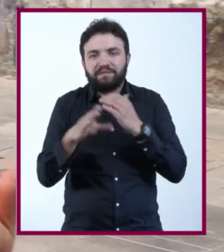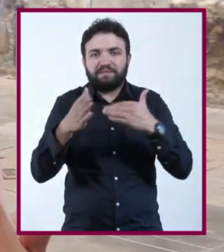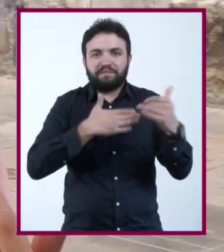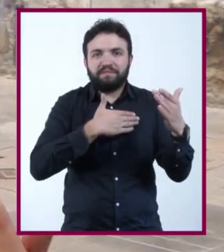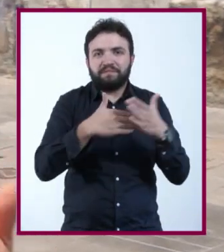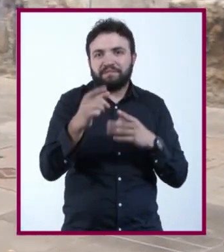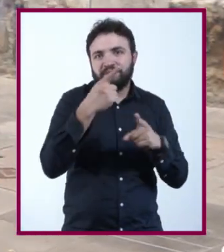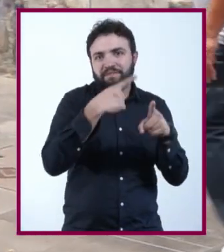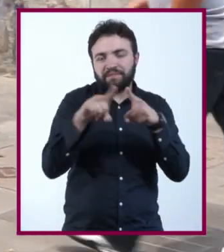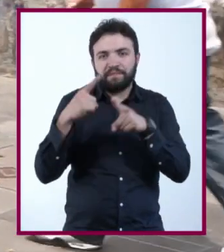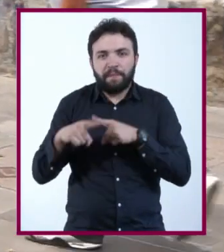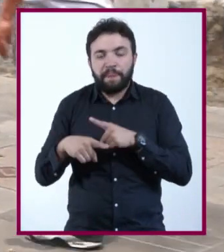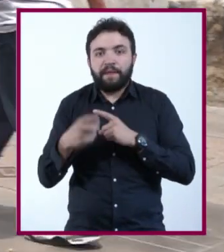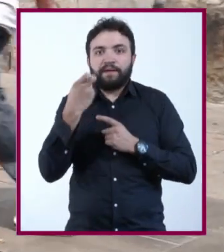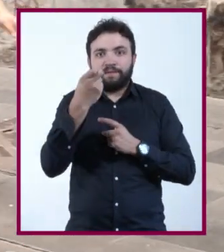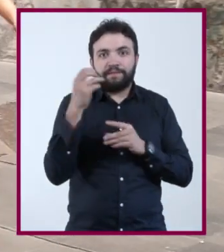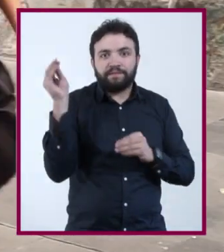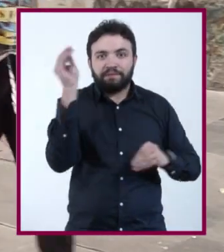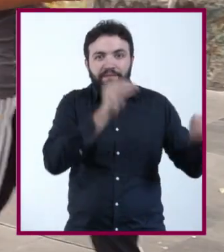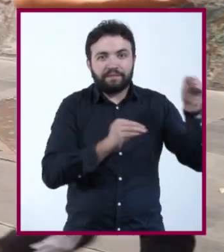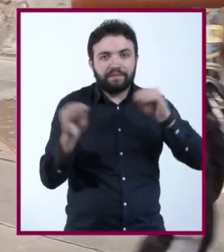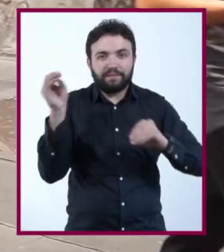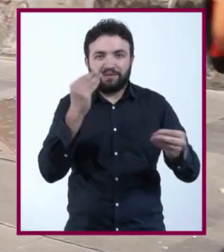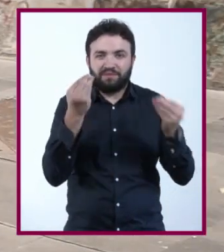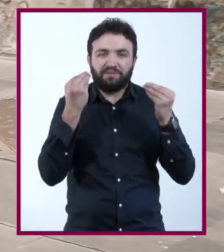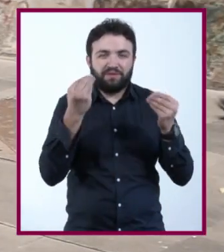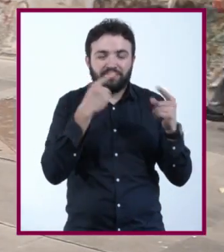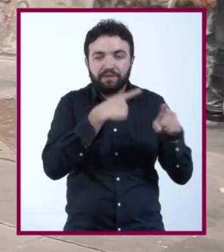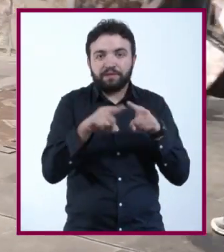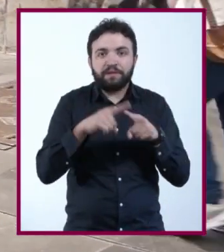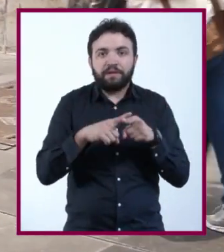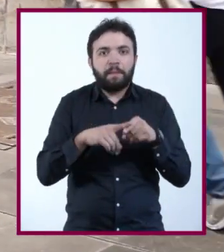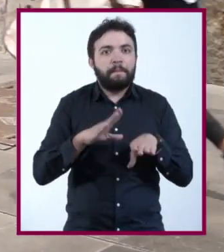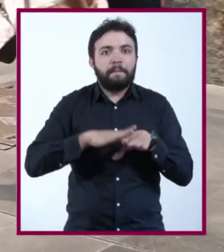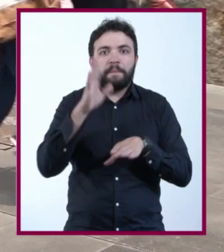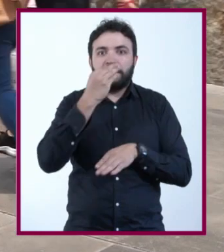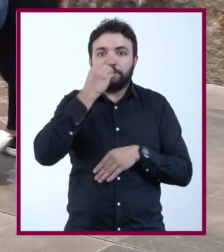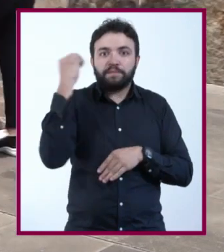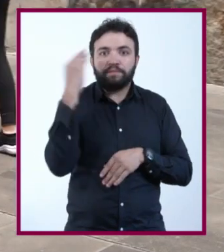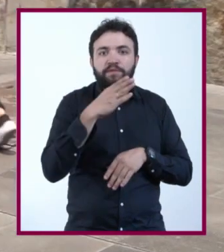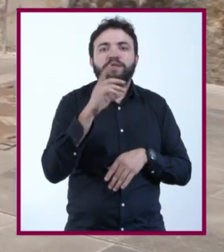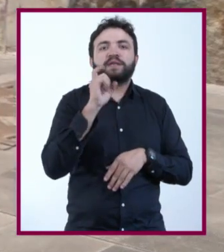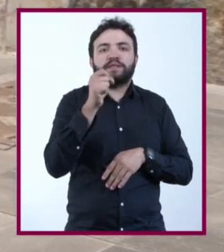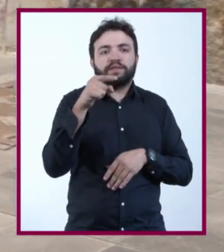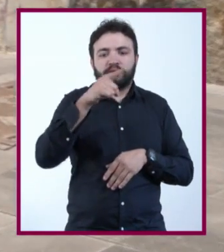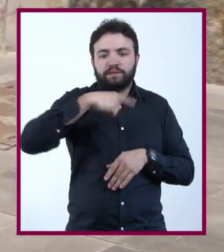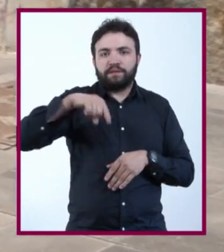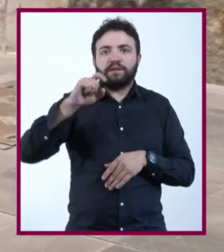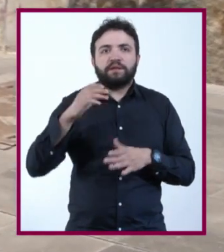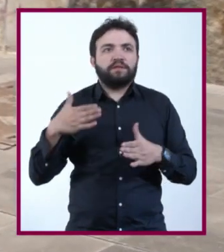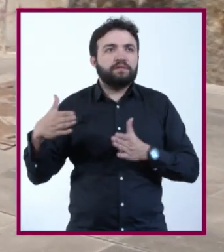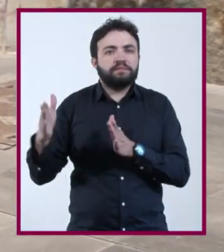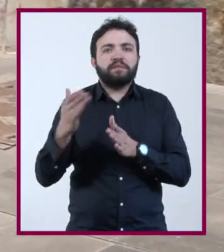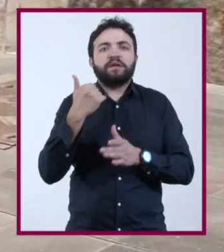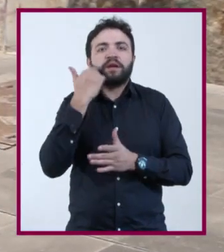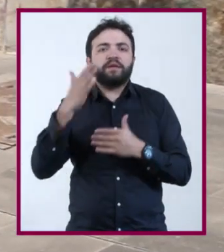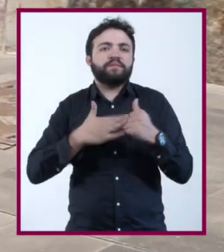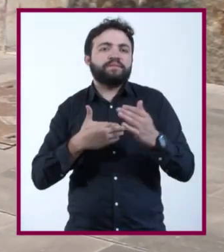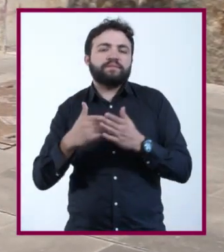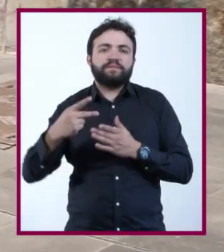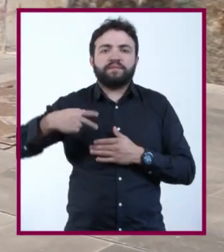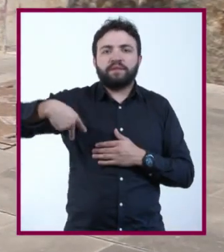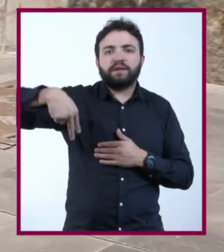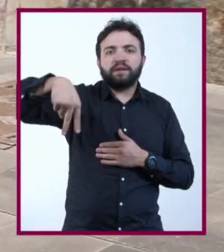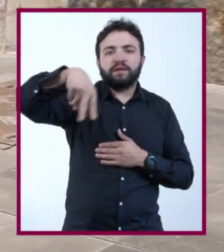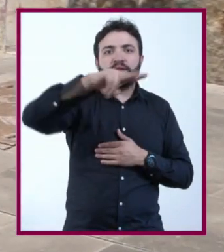incluso gótica. Esta versatilidad de estilos la hace muy fascinante y quien recorre y sabe